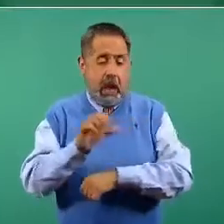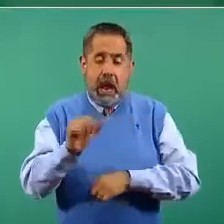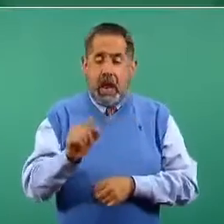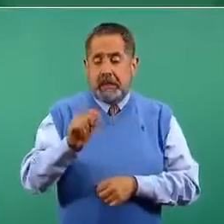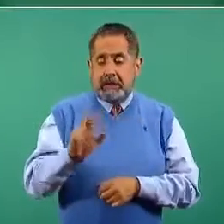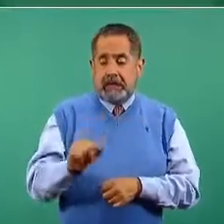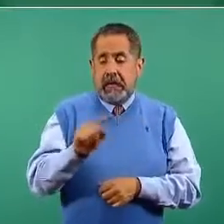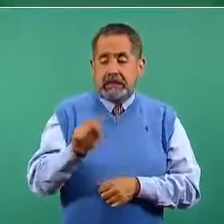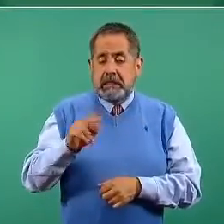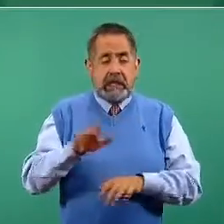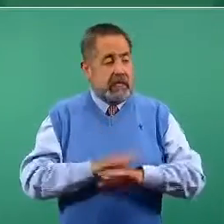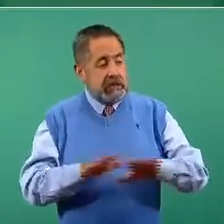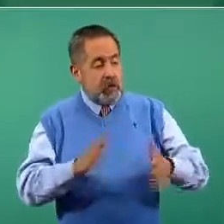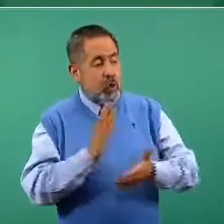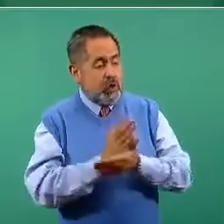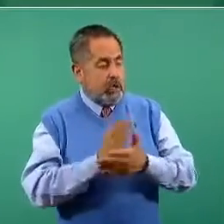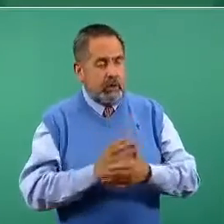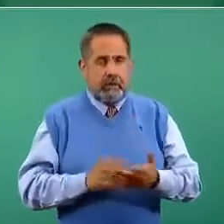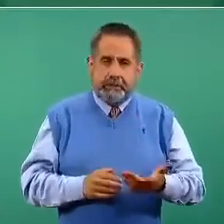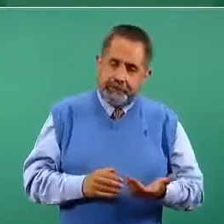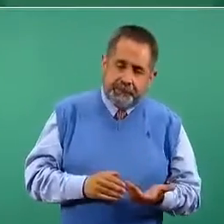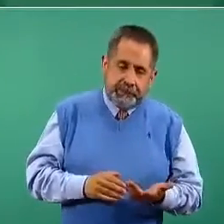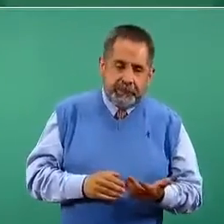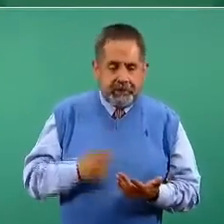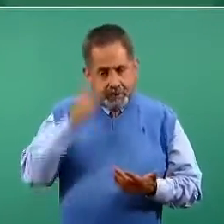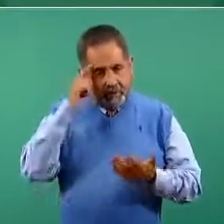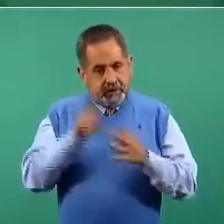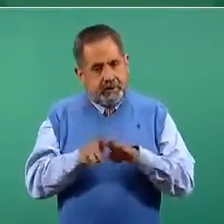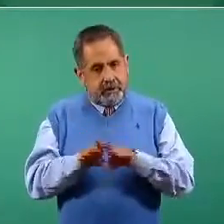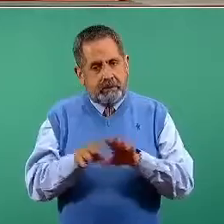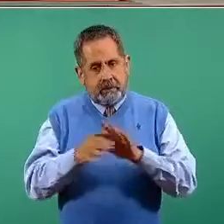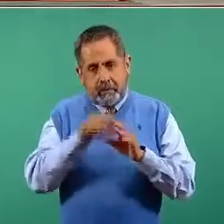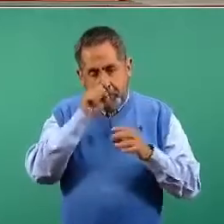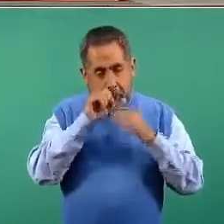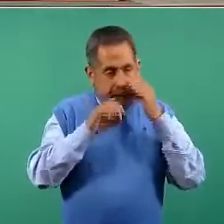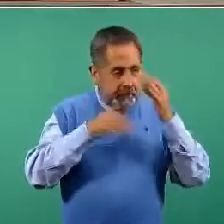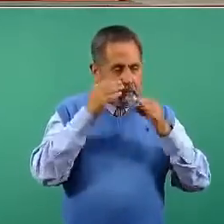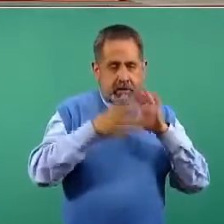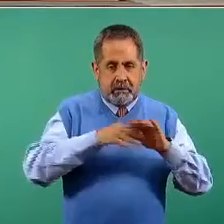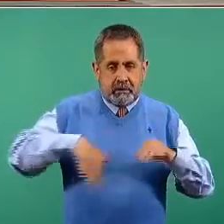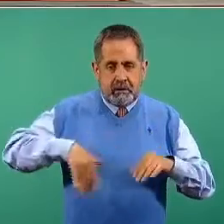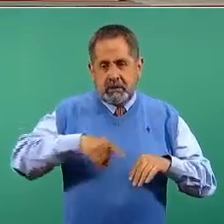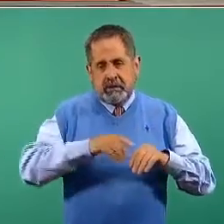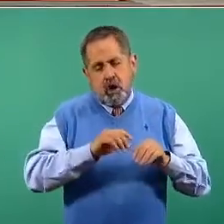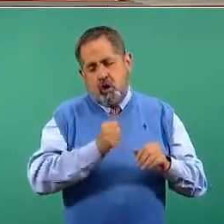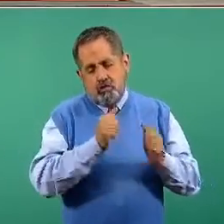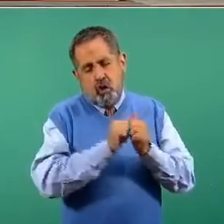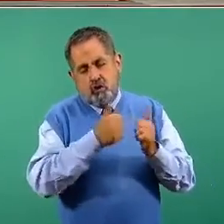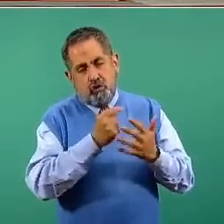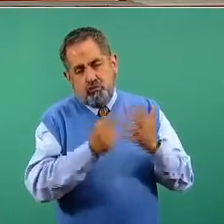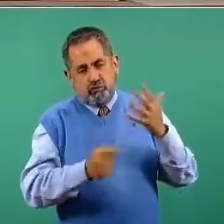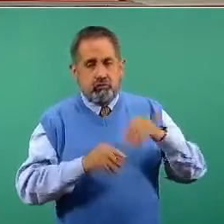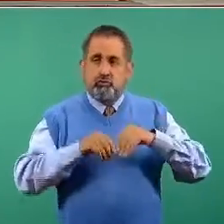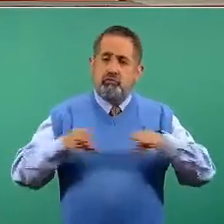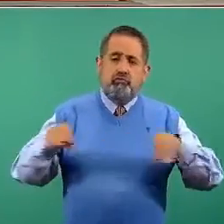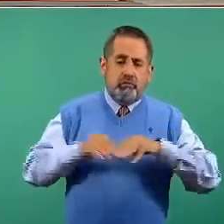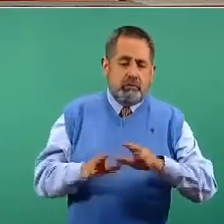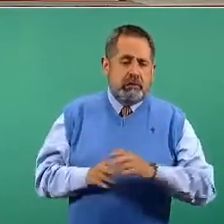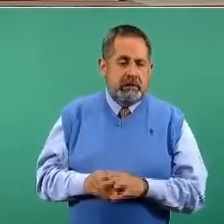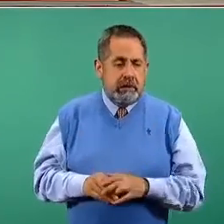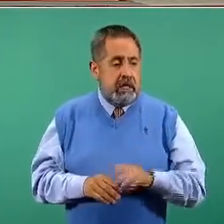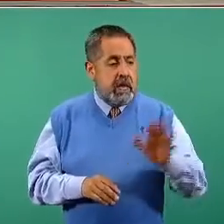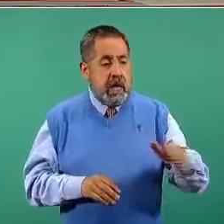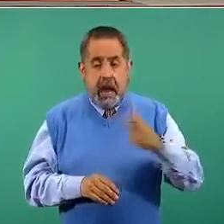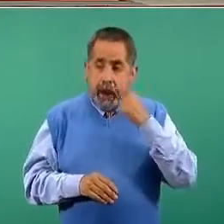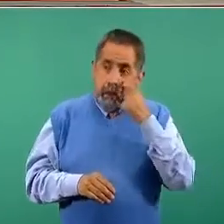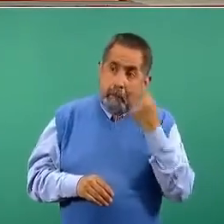en el caso nacional, que supongo que es un poco la orientación de los medios que acabo de mencionar y varios otros, contrastaban